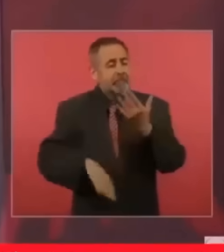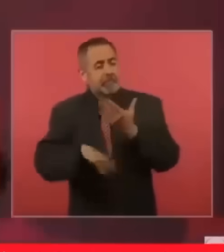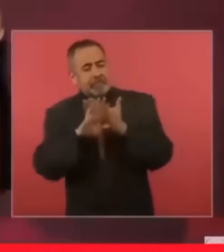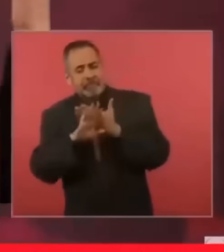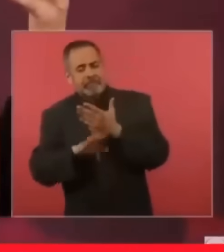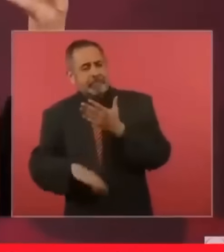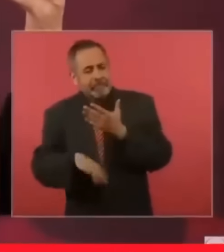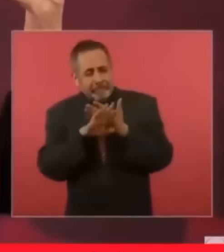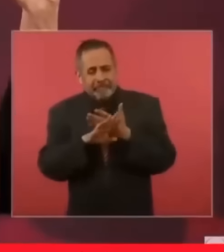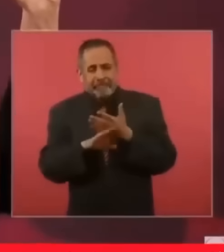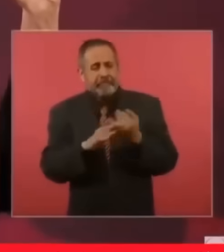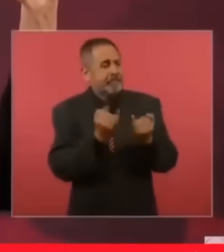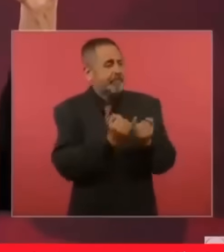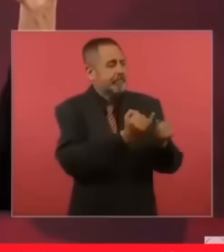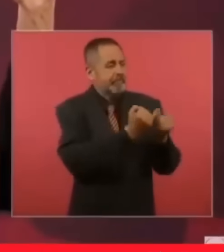inflar